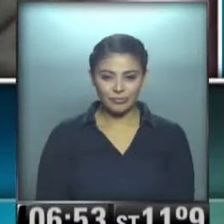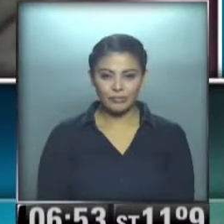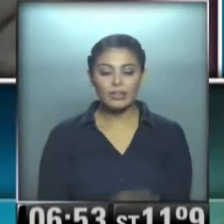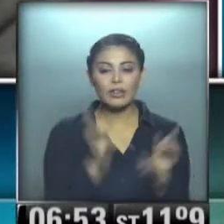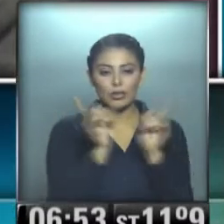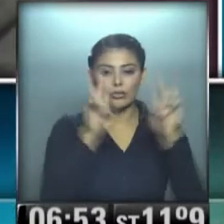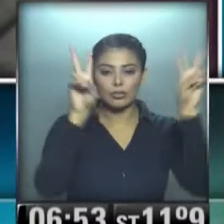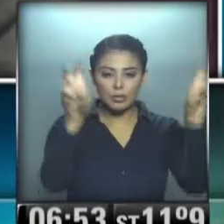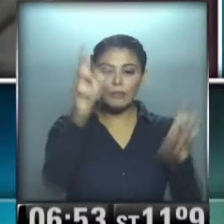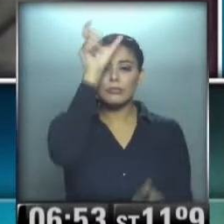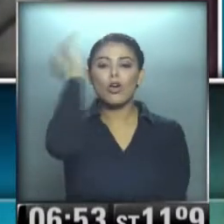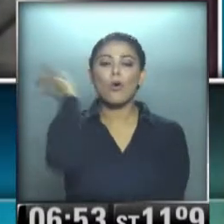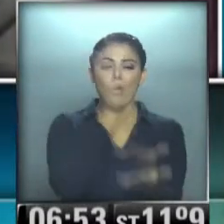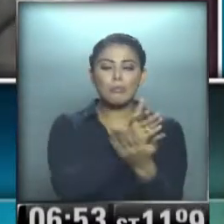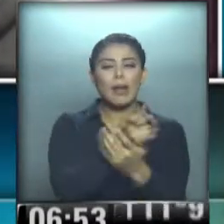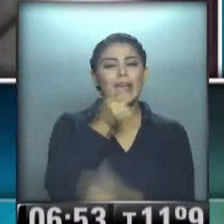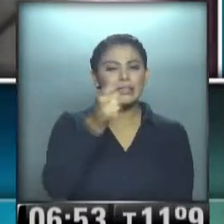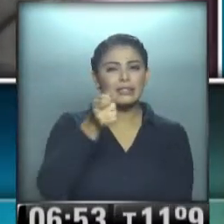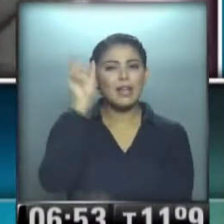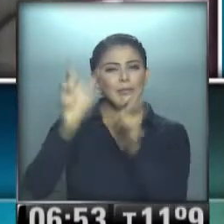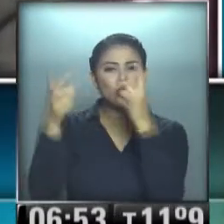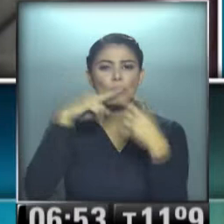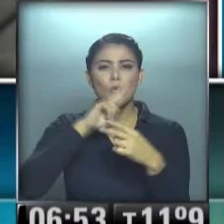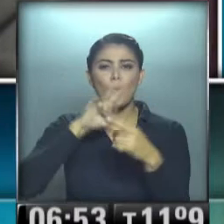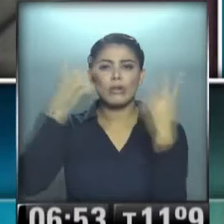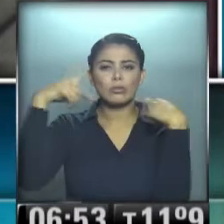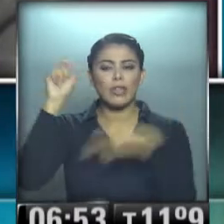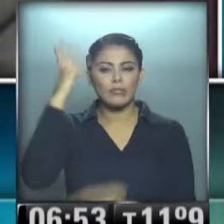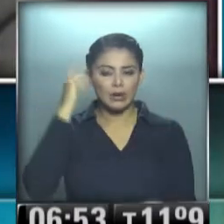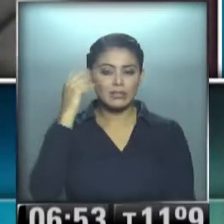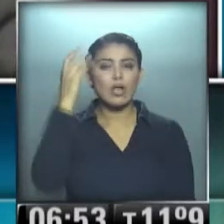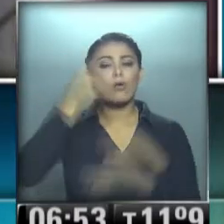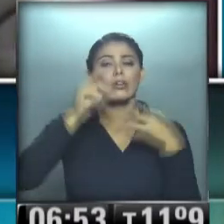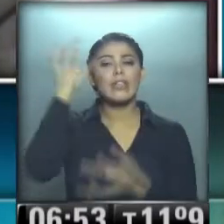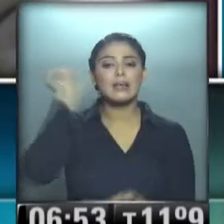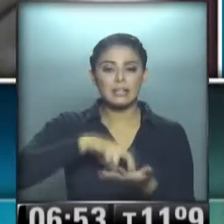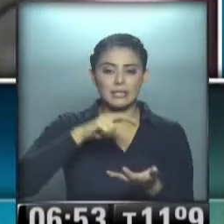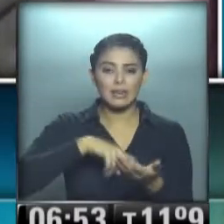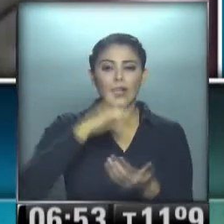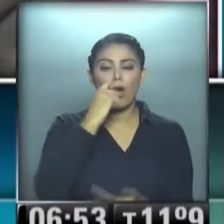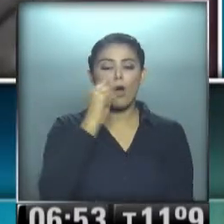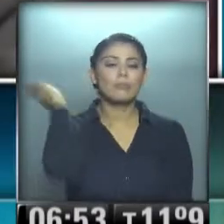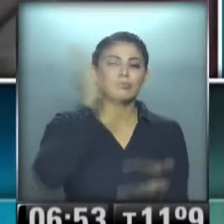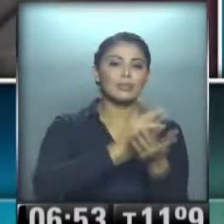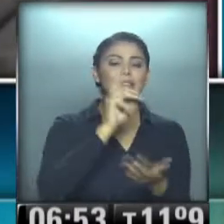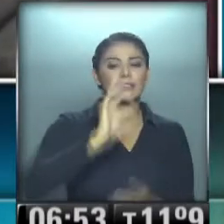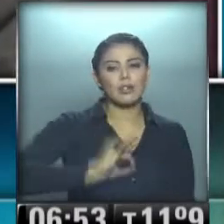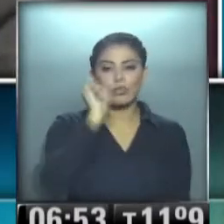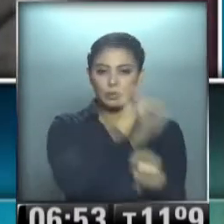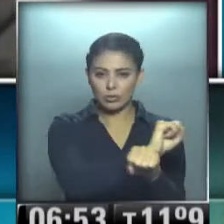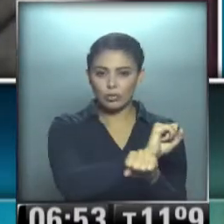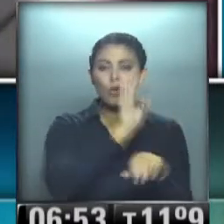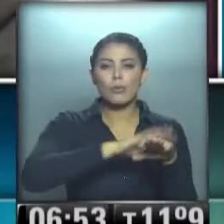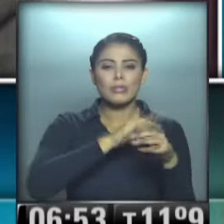Un culpable por el crimen de las turistas francesas. La justicia salteña condenó a 30 años de prisión a Gustavo Lassi por abuso sexual y homicidio